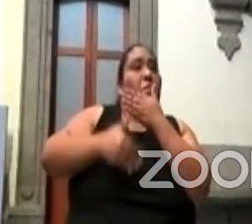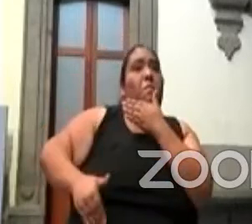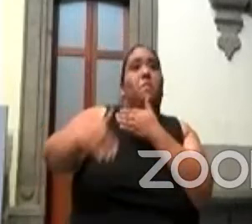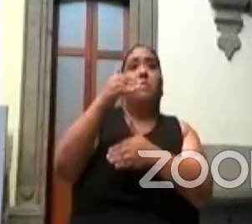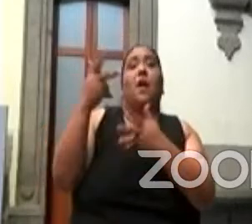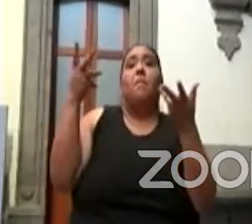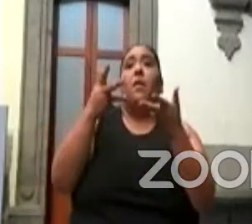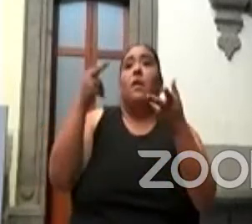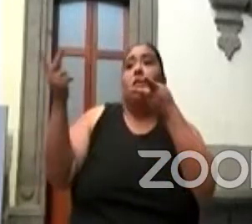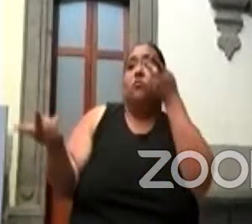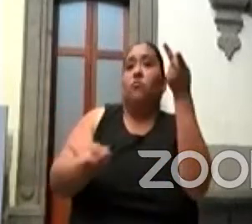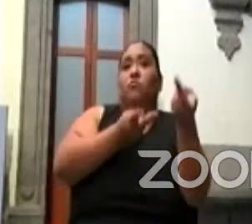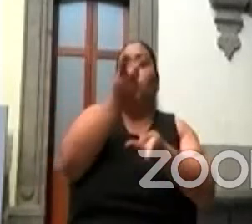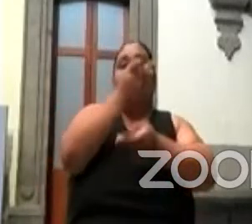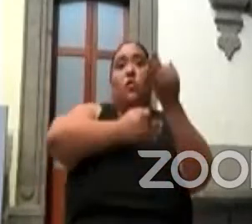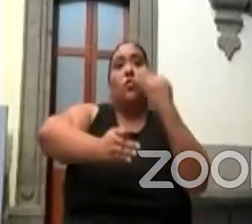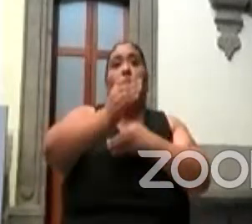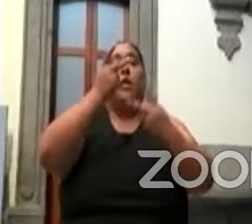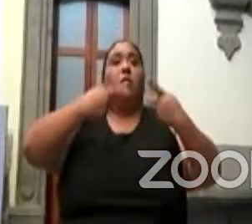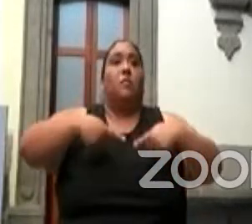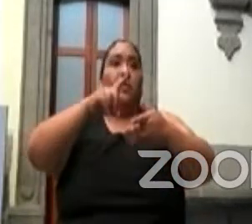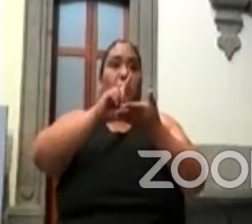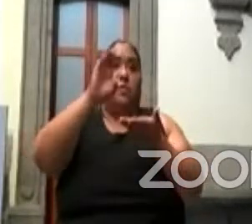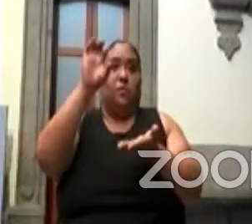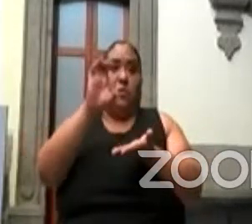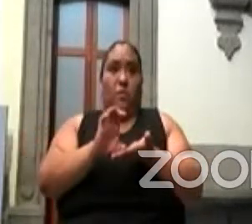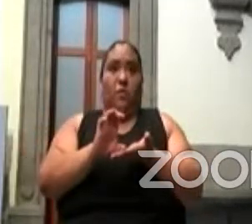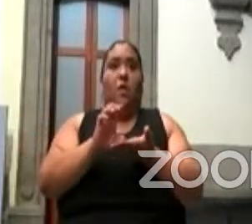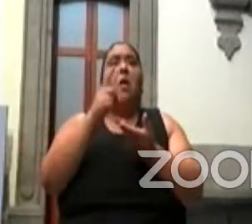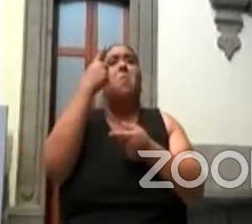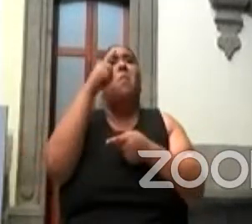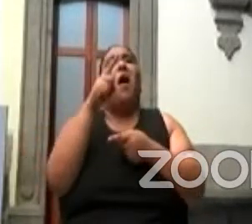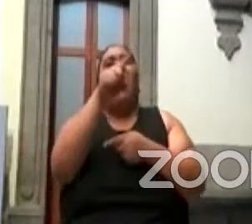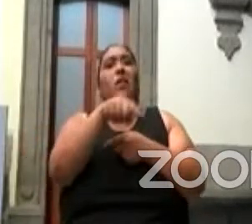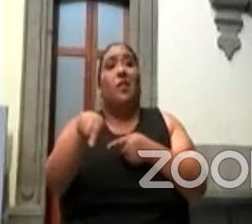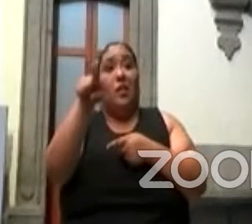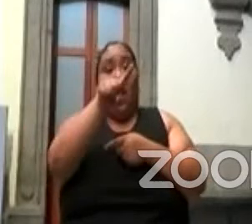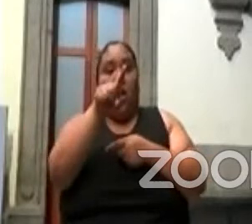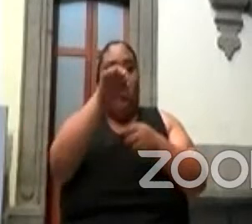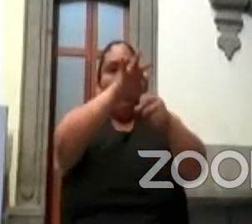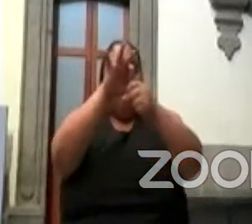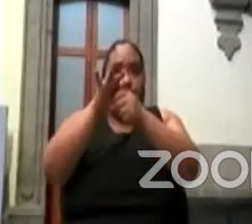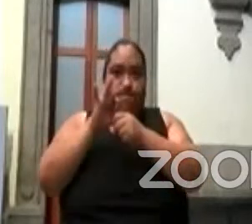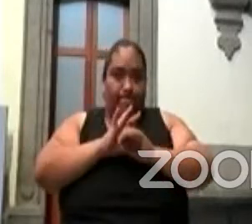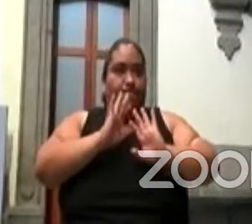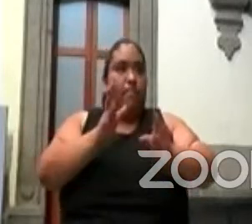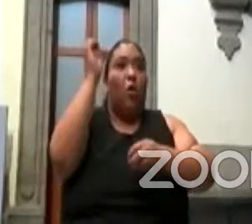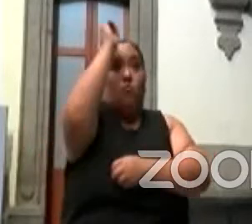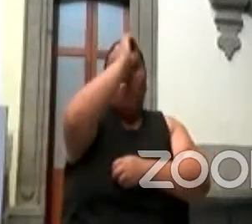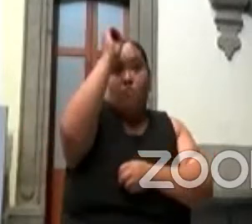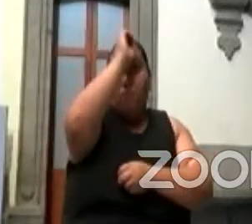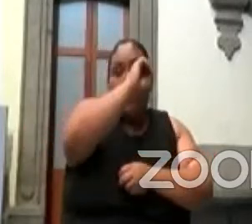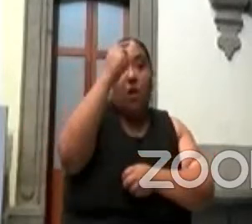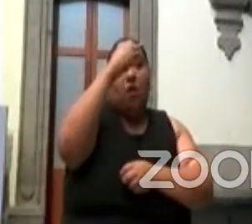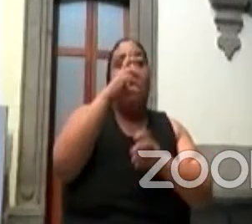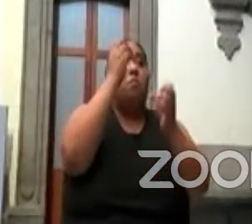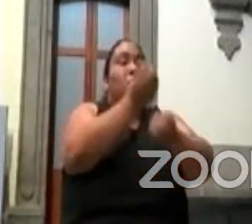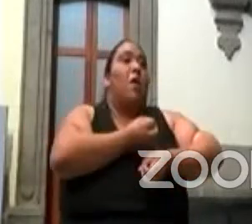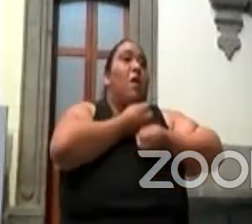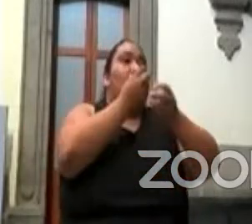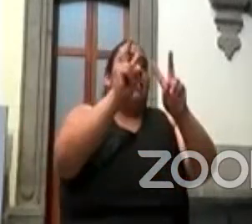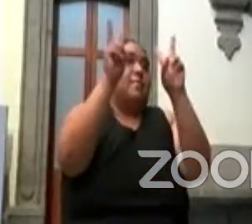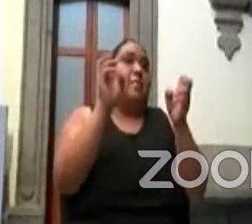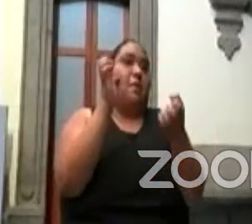la consulta a las personas con discapacidad para que ellos omitan su opinión. Esto va a ser un